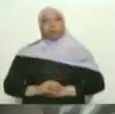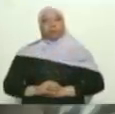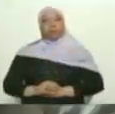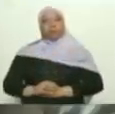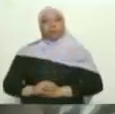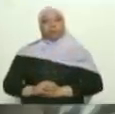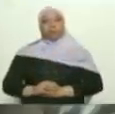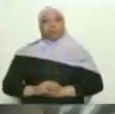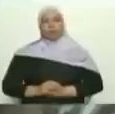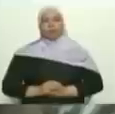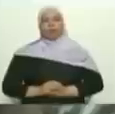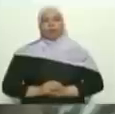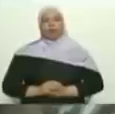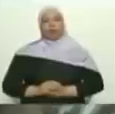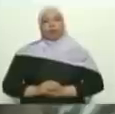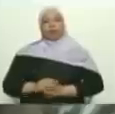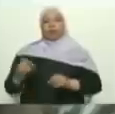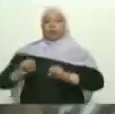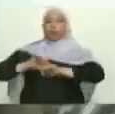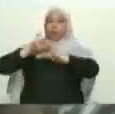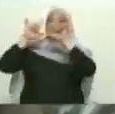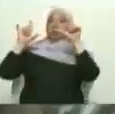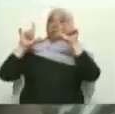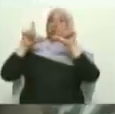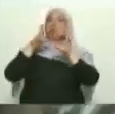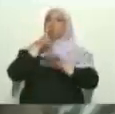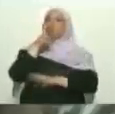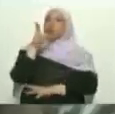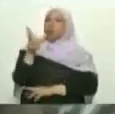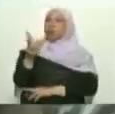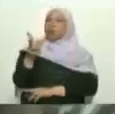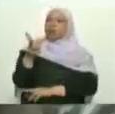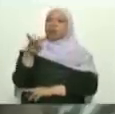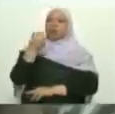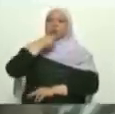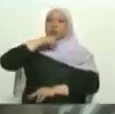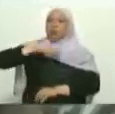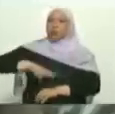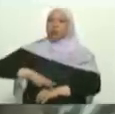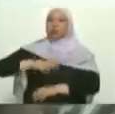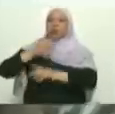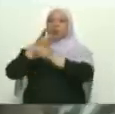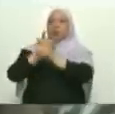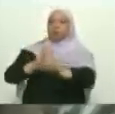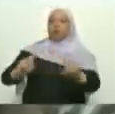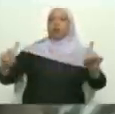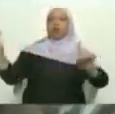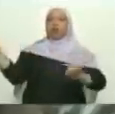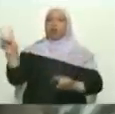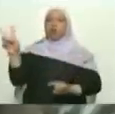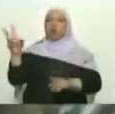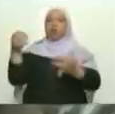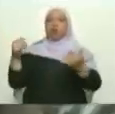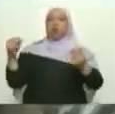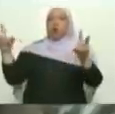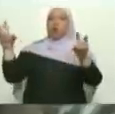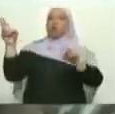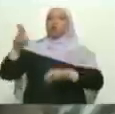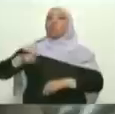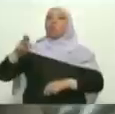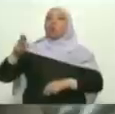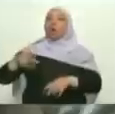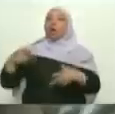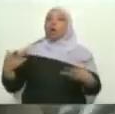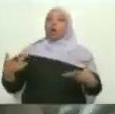2018. Es de verdad insólito, repugnante. Yo creo que en la historia democrática del continente no ha habido una